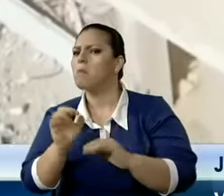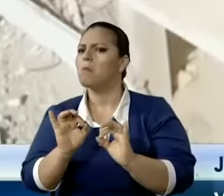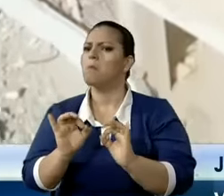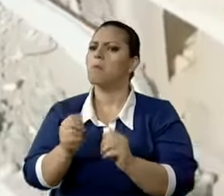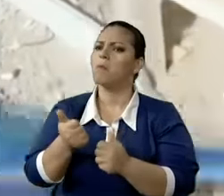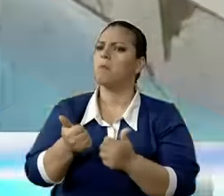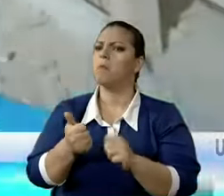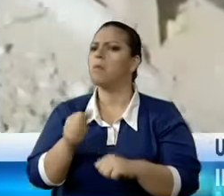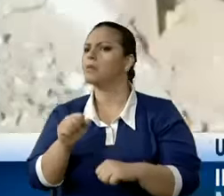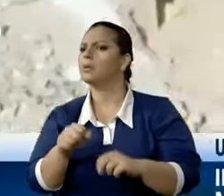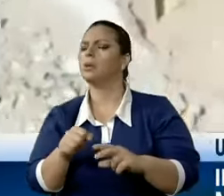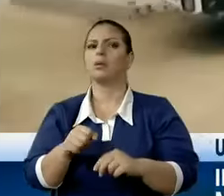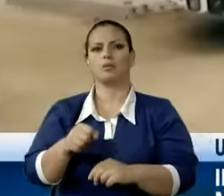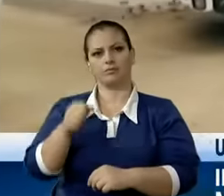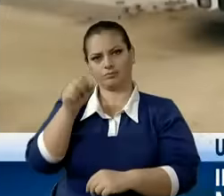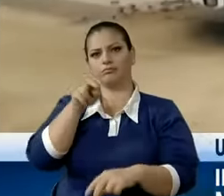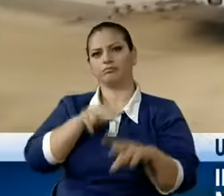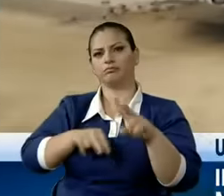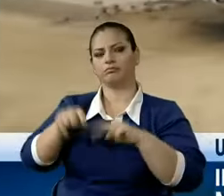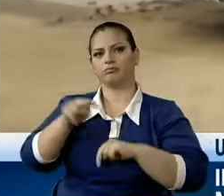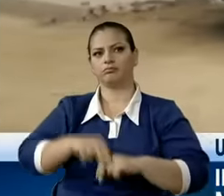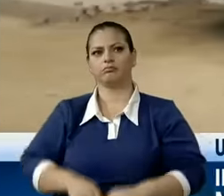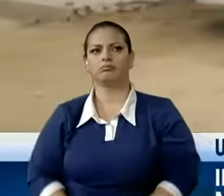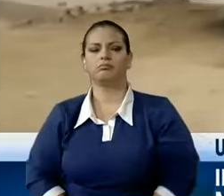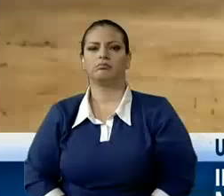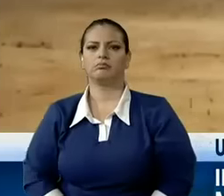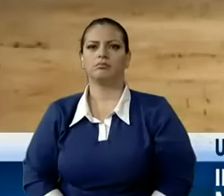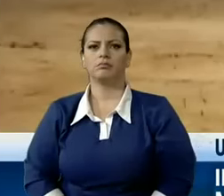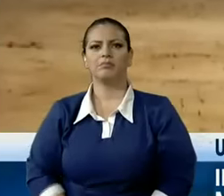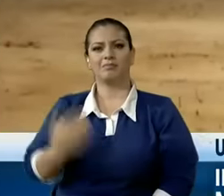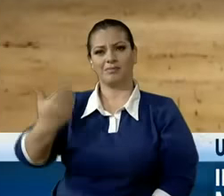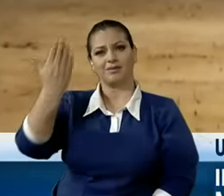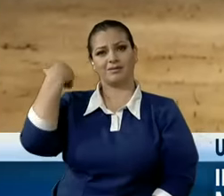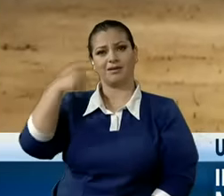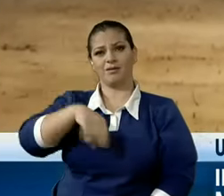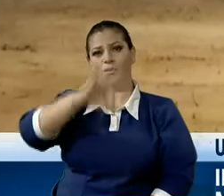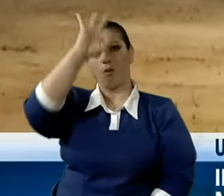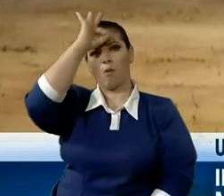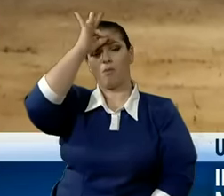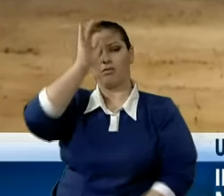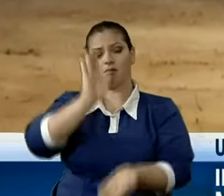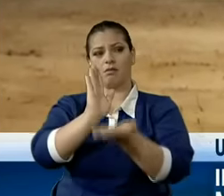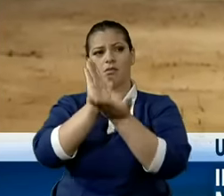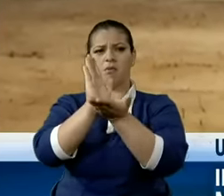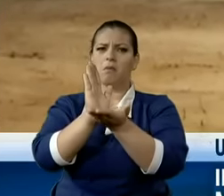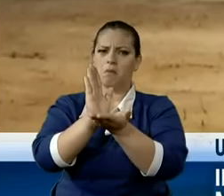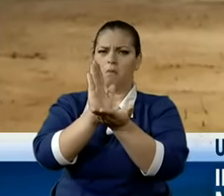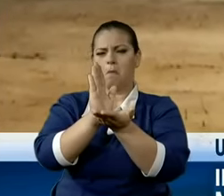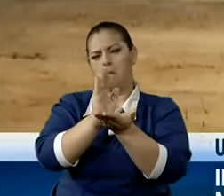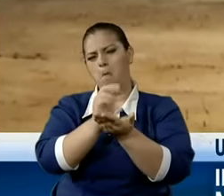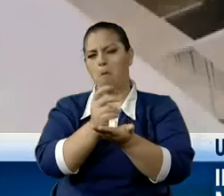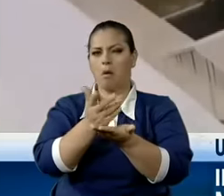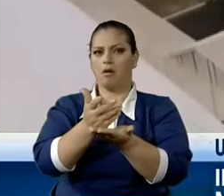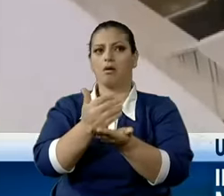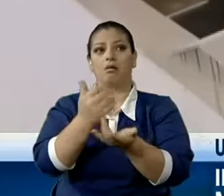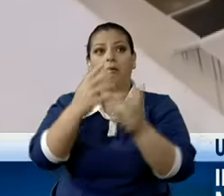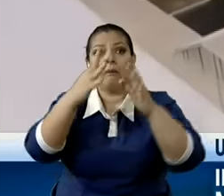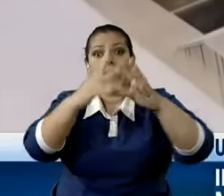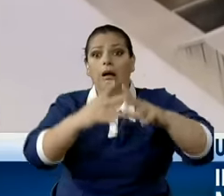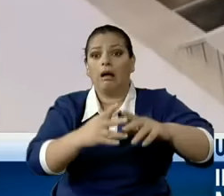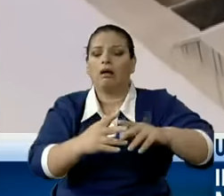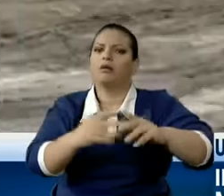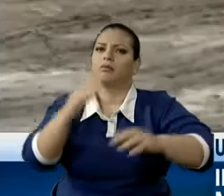había antes, en un periodo de 12 meses, como ha explicado el presidente del Instituto Ecuatoriano de Seguridad Social, es un enorme desafío. La